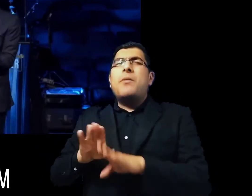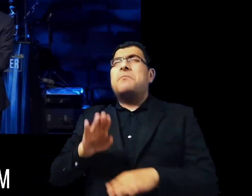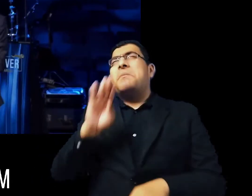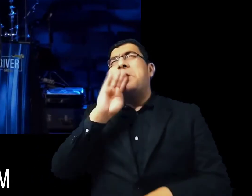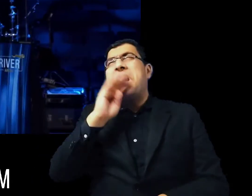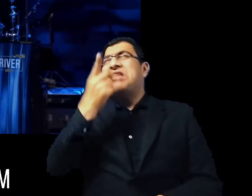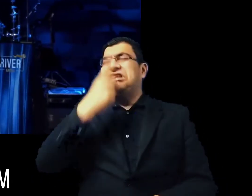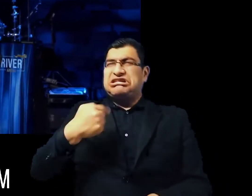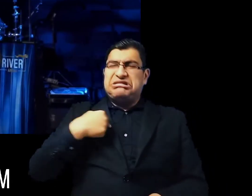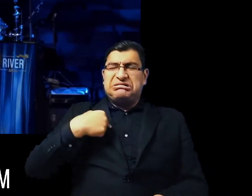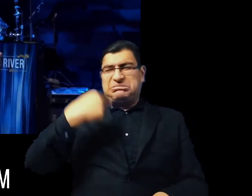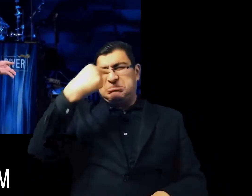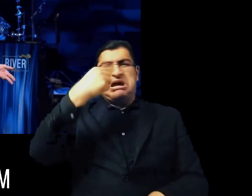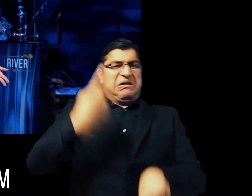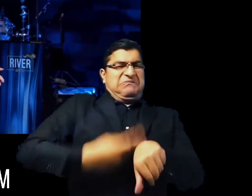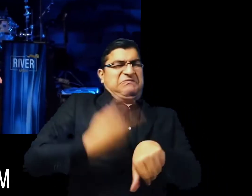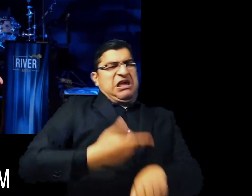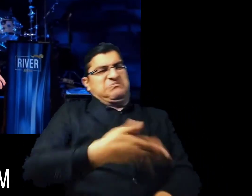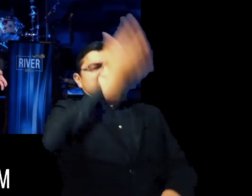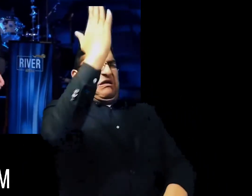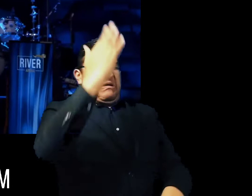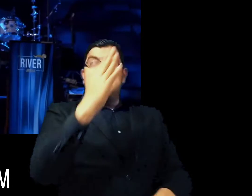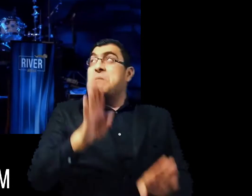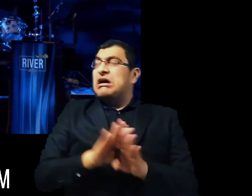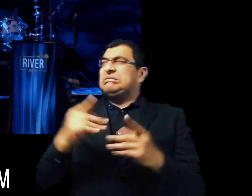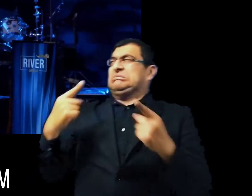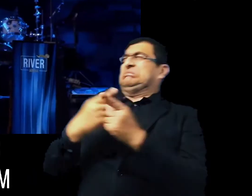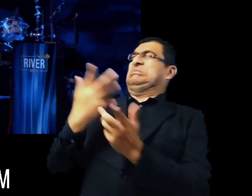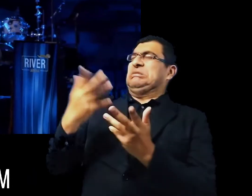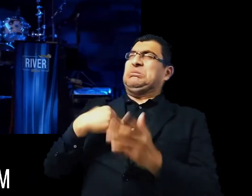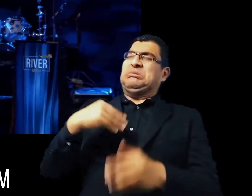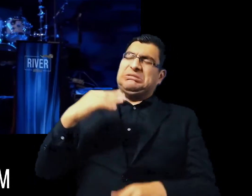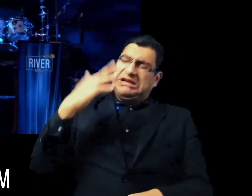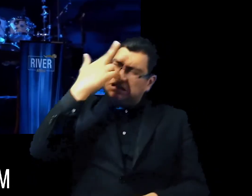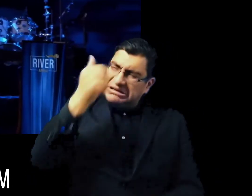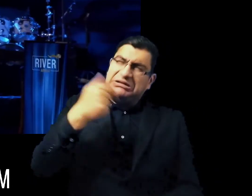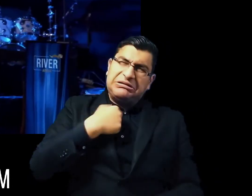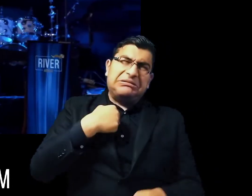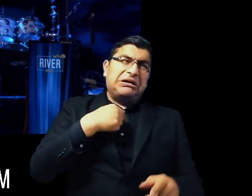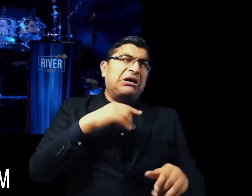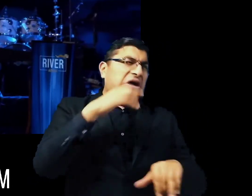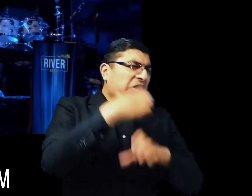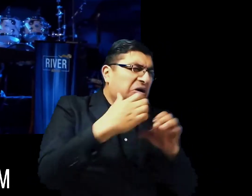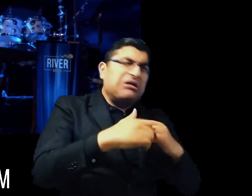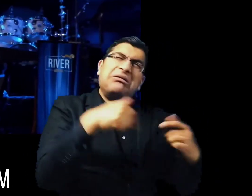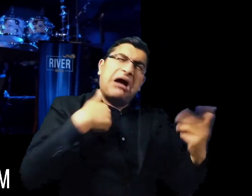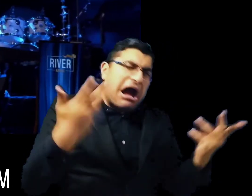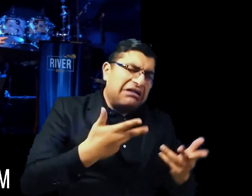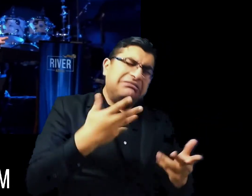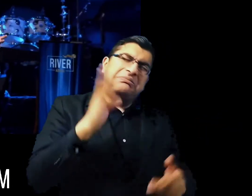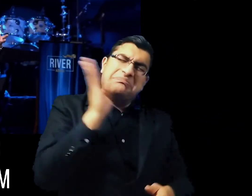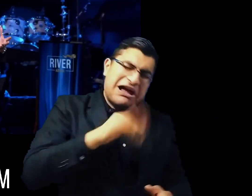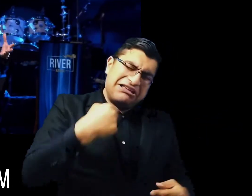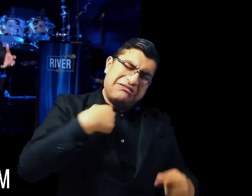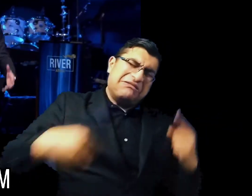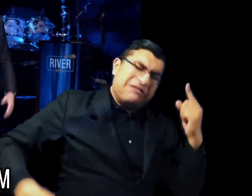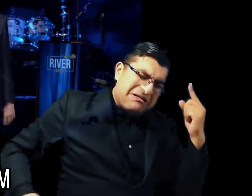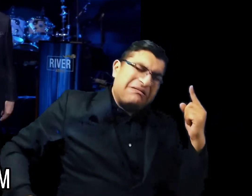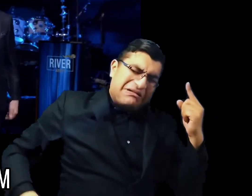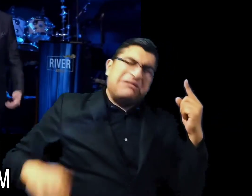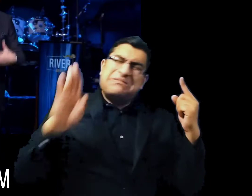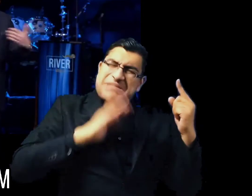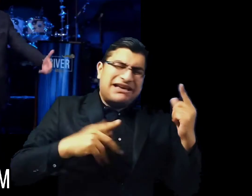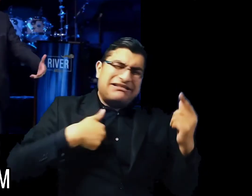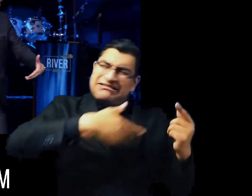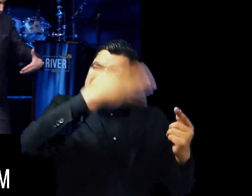dijo que yo era tóxica y ella tenía razón, porque yo daño todo lo que toco. Soy una mujer dañada.